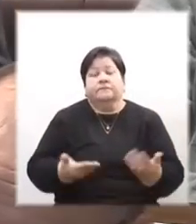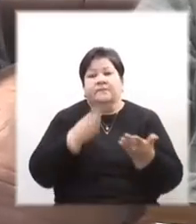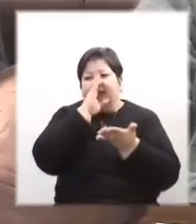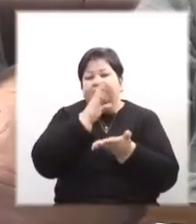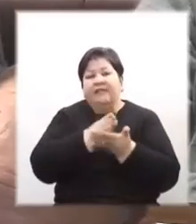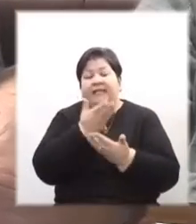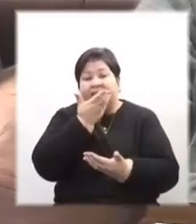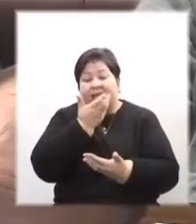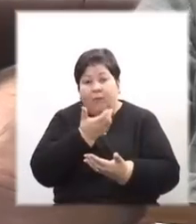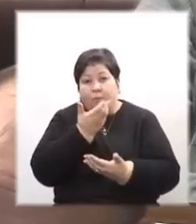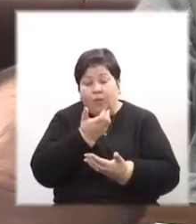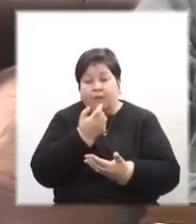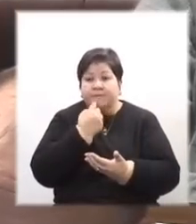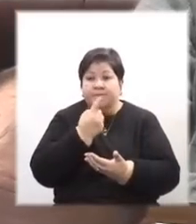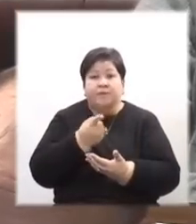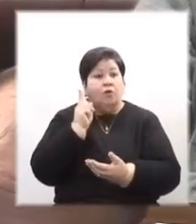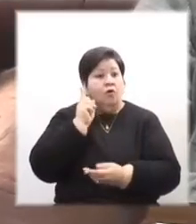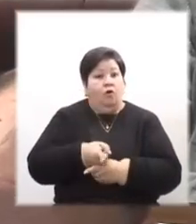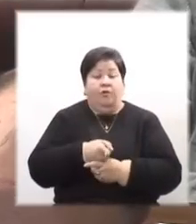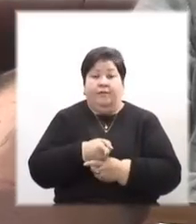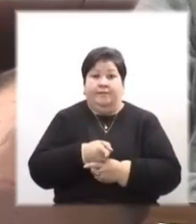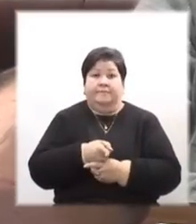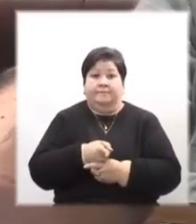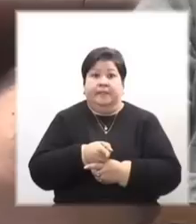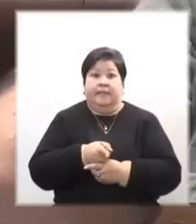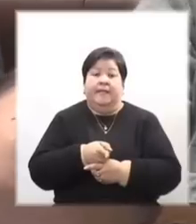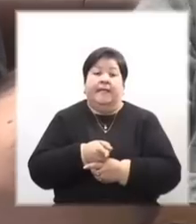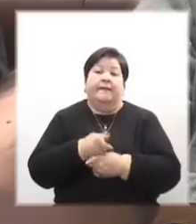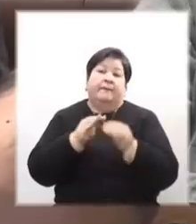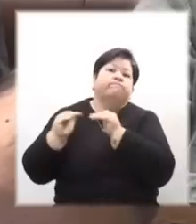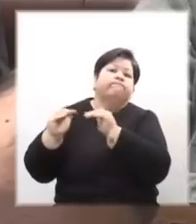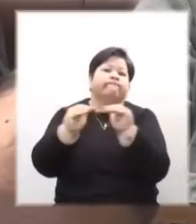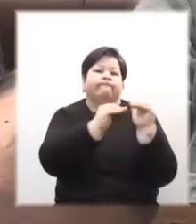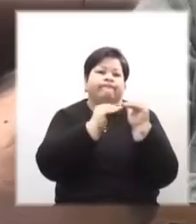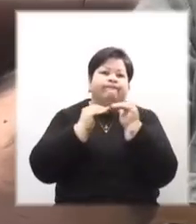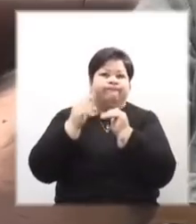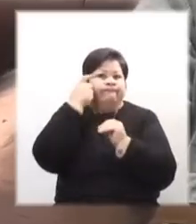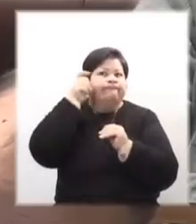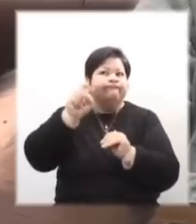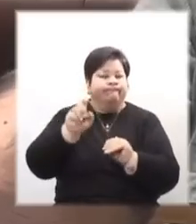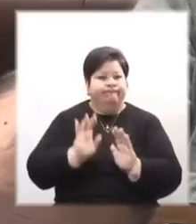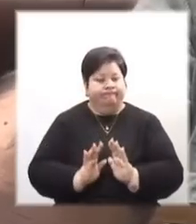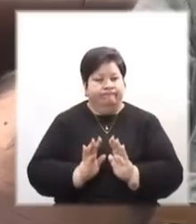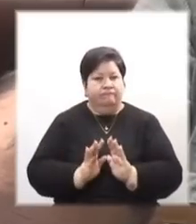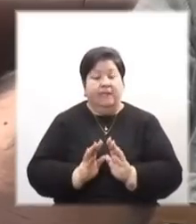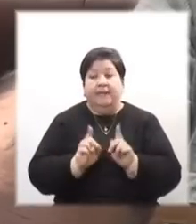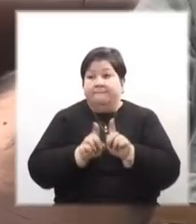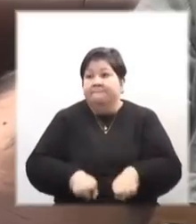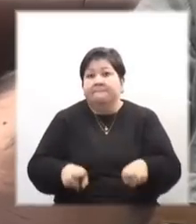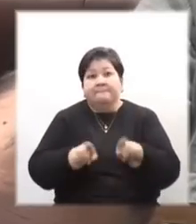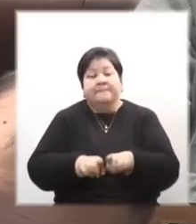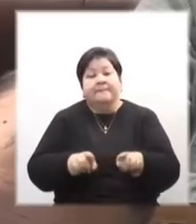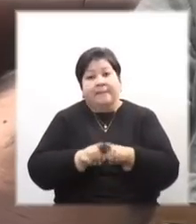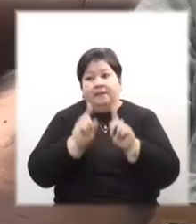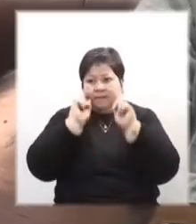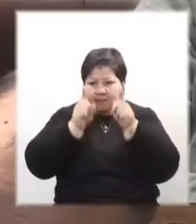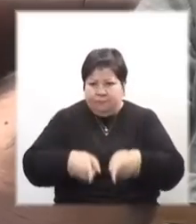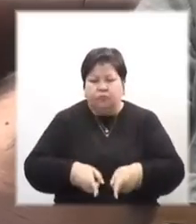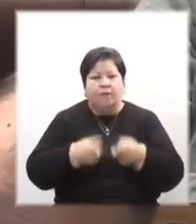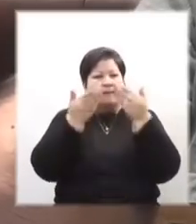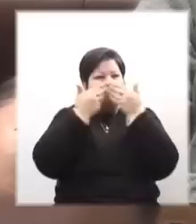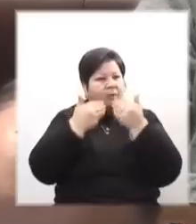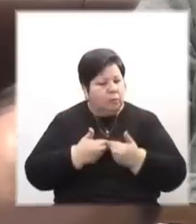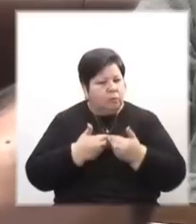final de ese audio se dejaba en claro que esa orden era para tener uniformidad de criterios. Asimismo indicó que esa disposición regía para